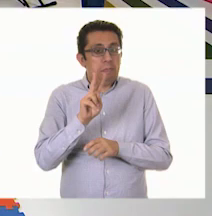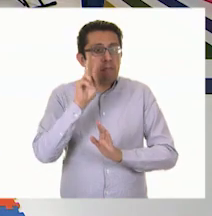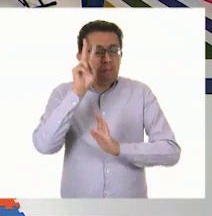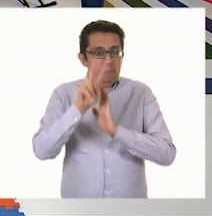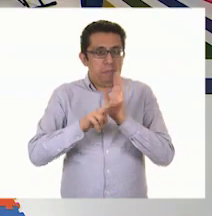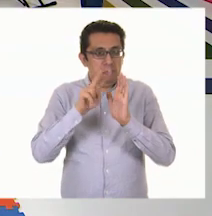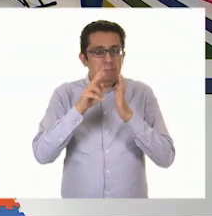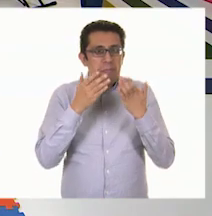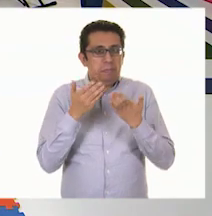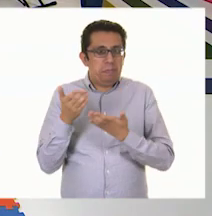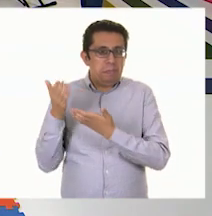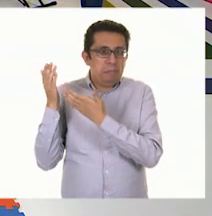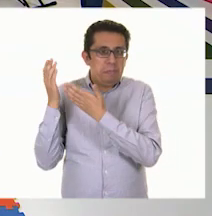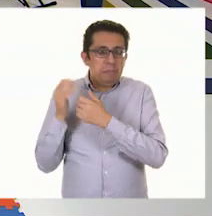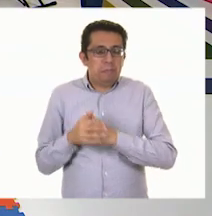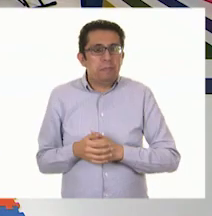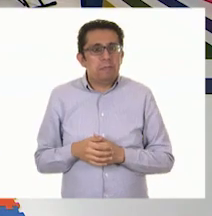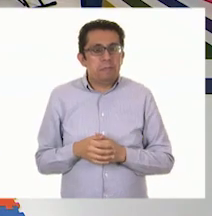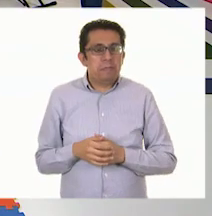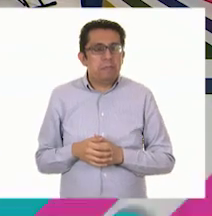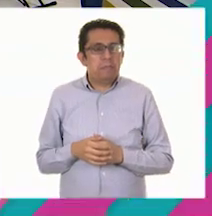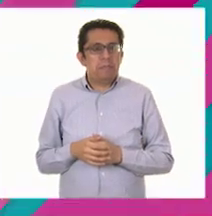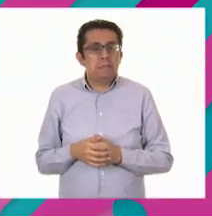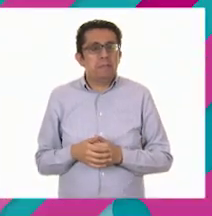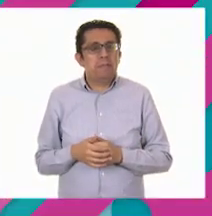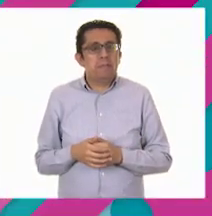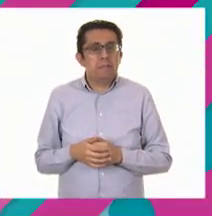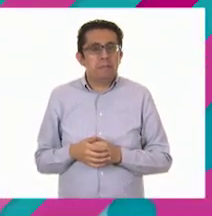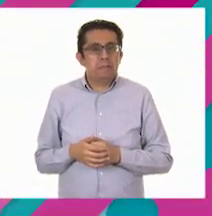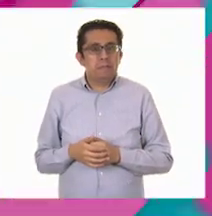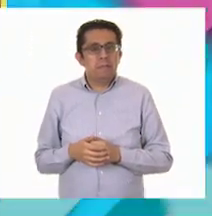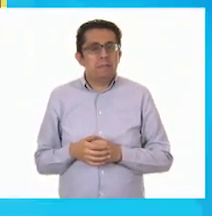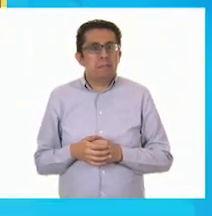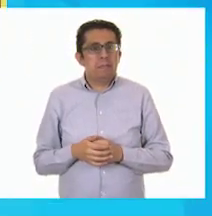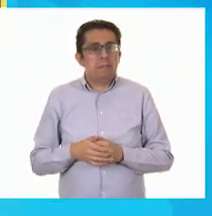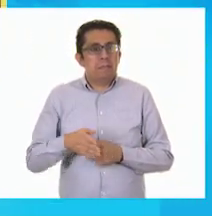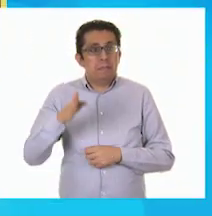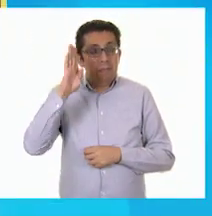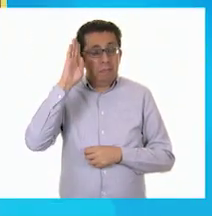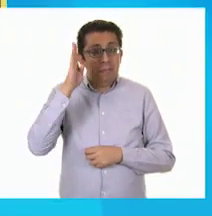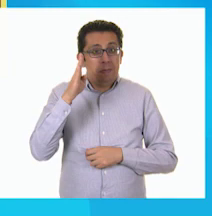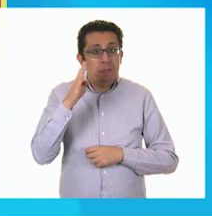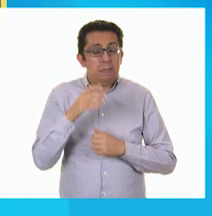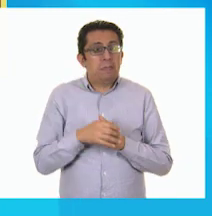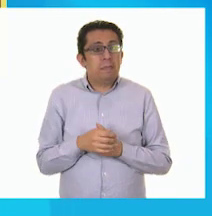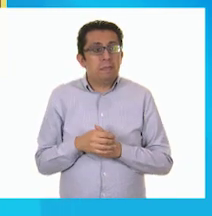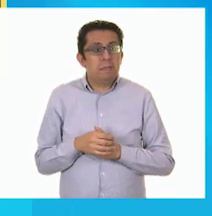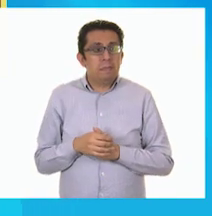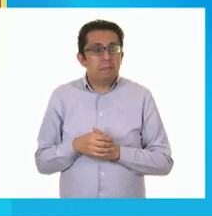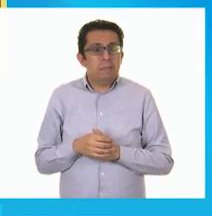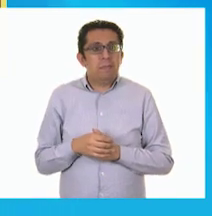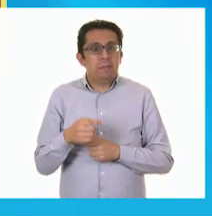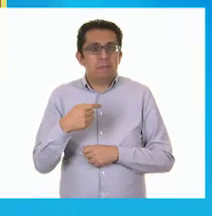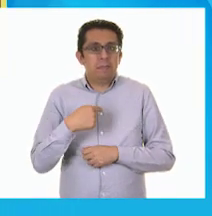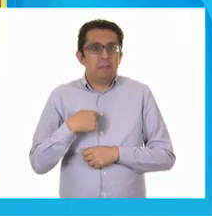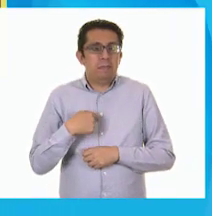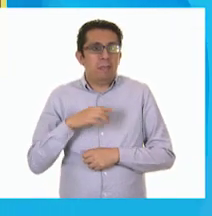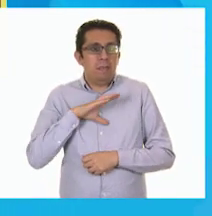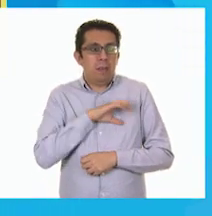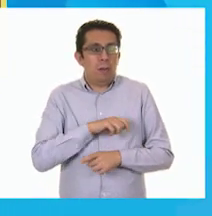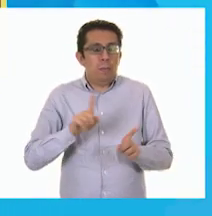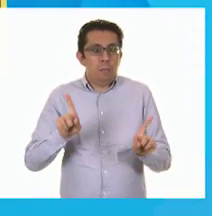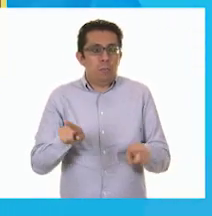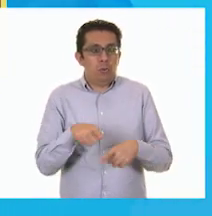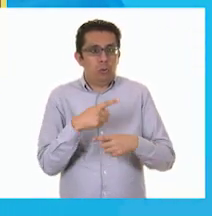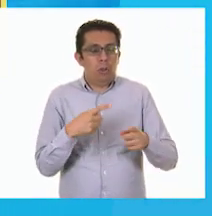video? Sí, vamos, vamos, Luis. ¡Vamos! Hola, soy Novak, soy fan de la música.